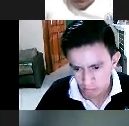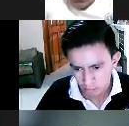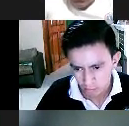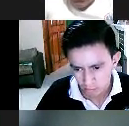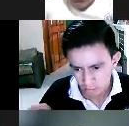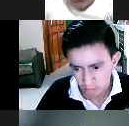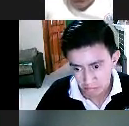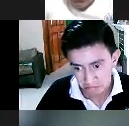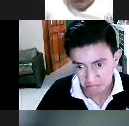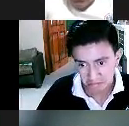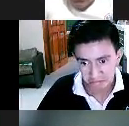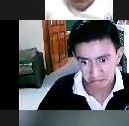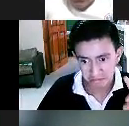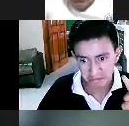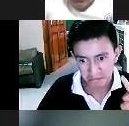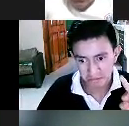¿Qué artículo?